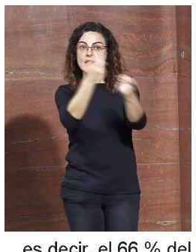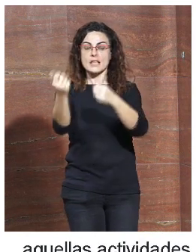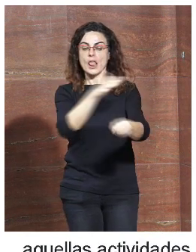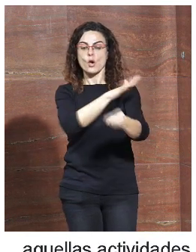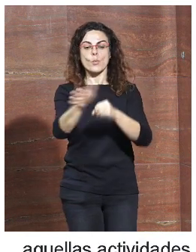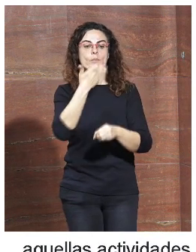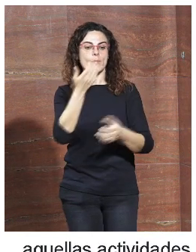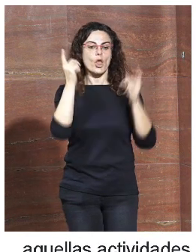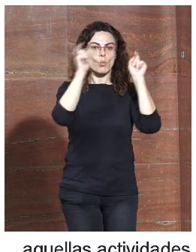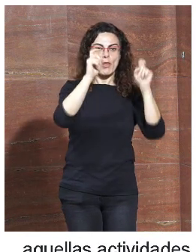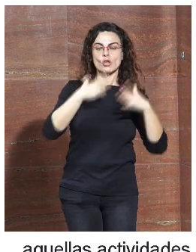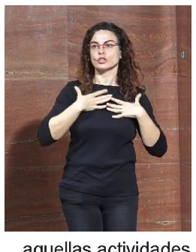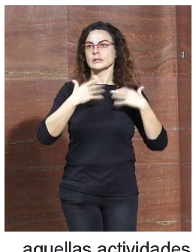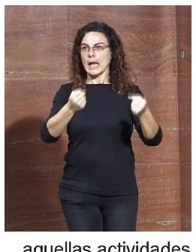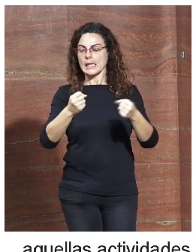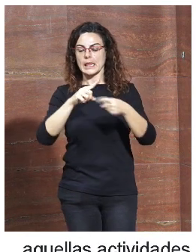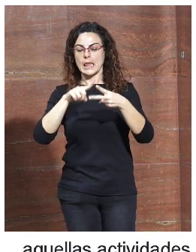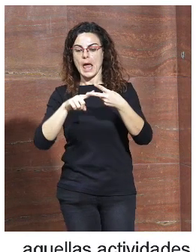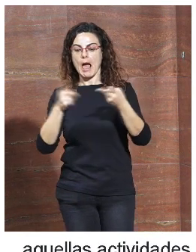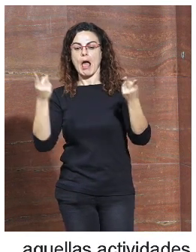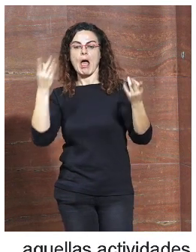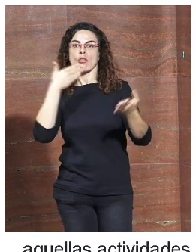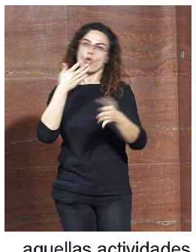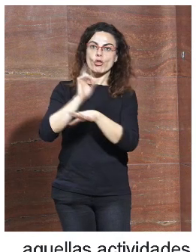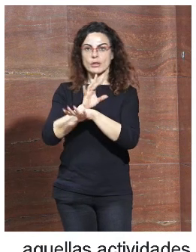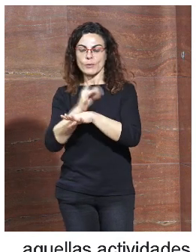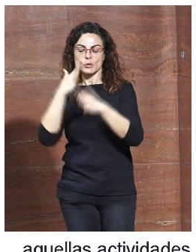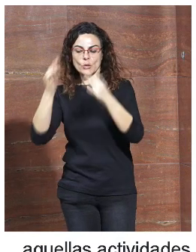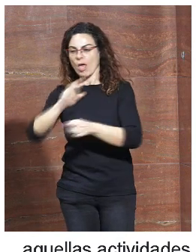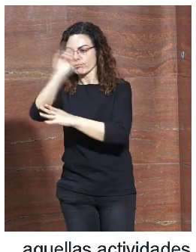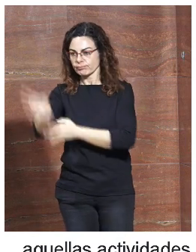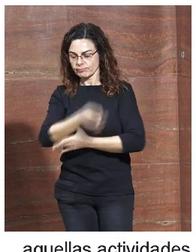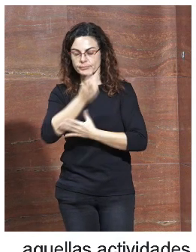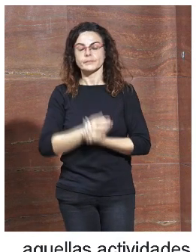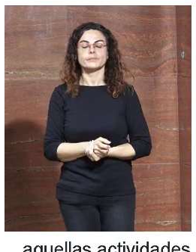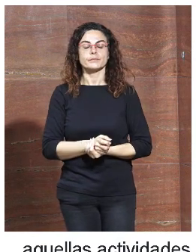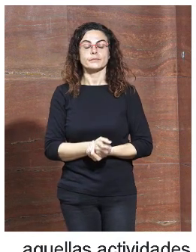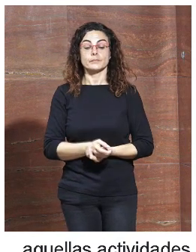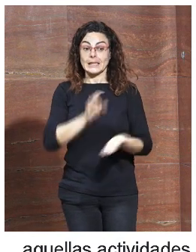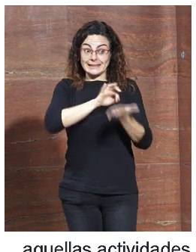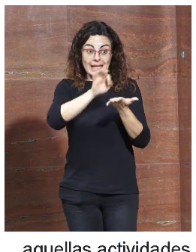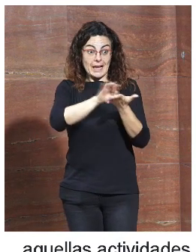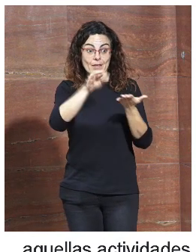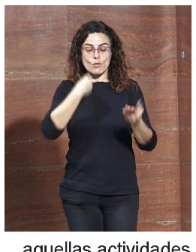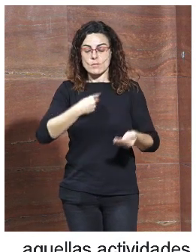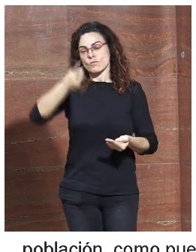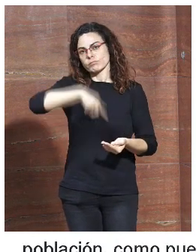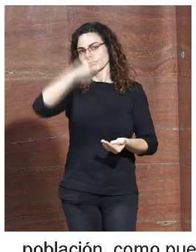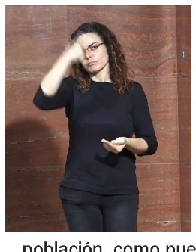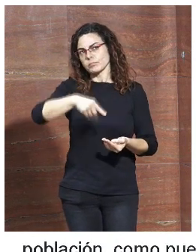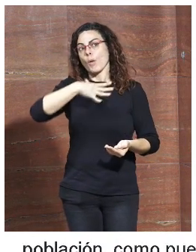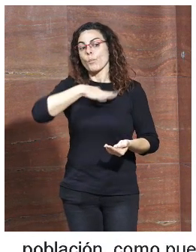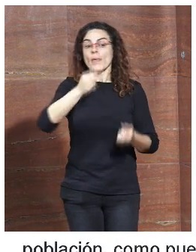la educación, la sanidad, entretenimiento, seguridad, entre otros. Dichos servicios, como bien sabemos, pueden ser de